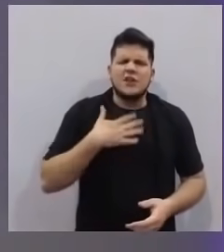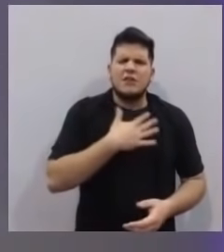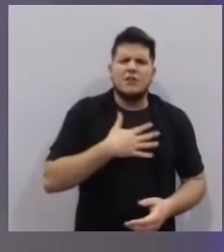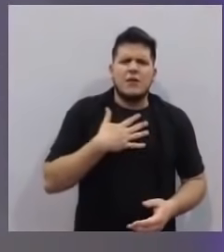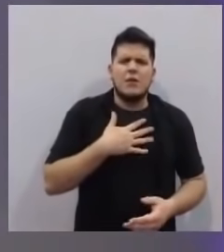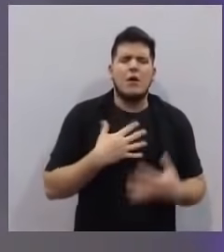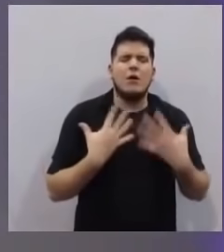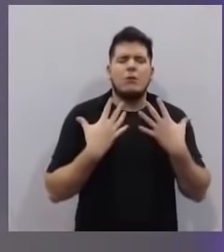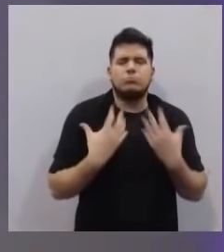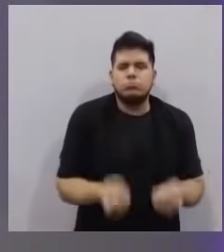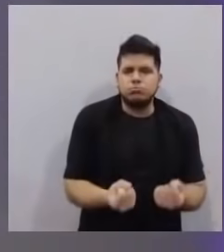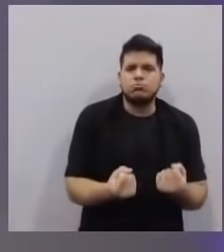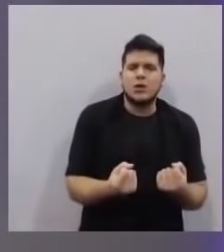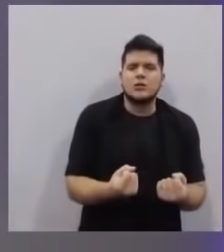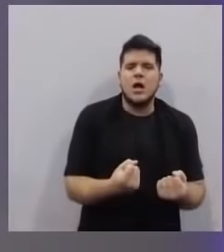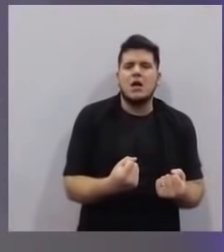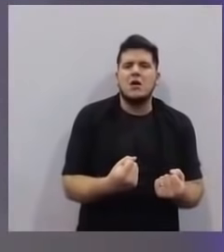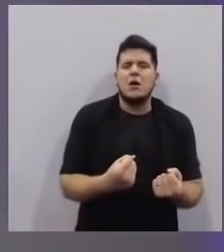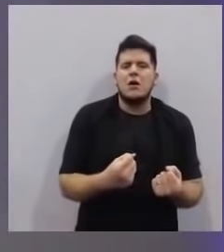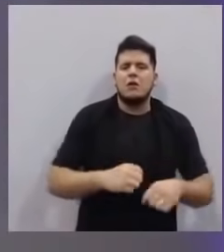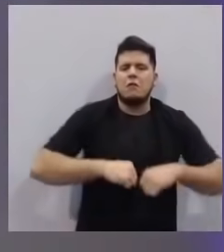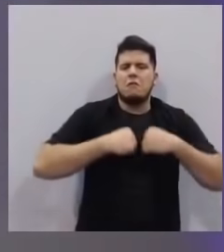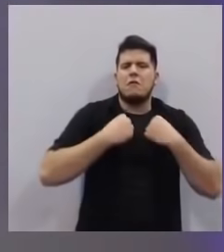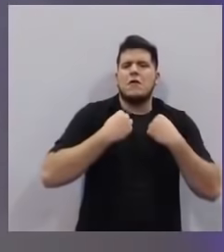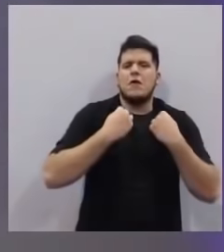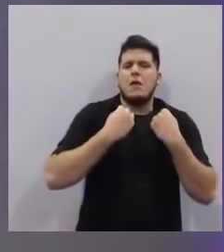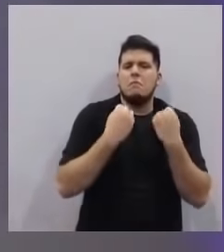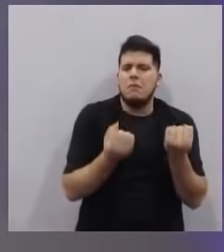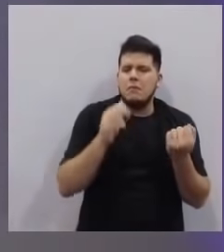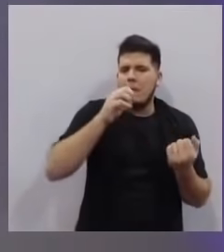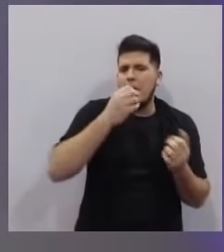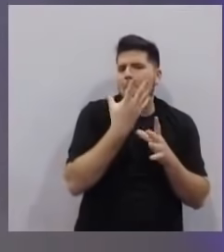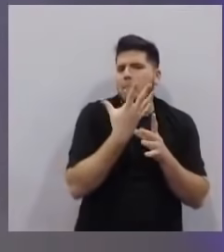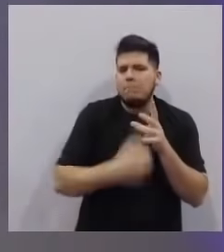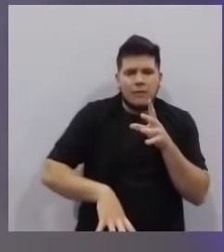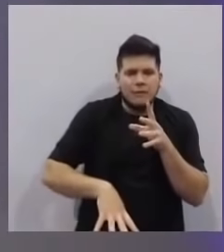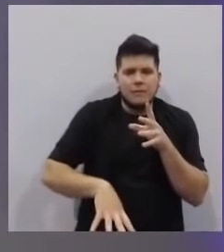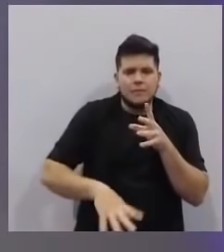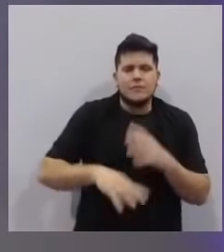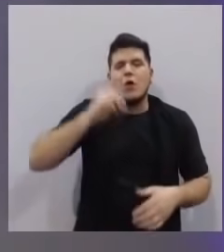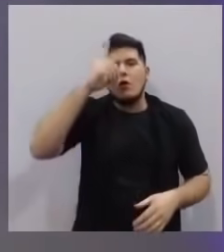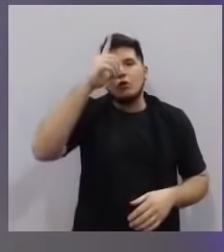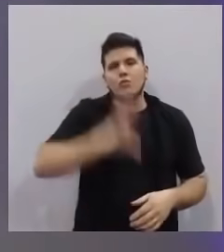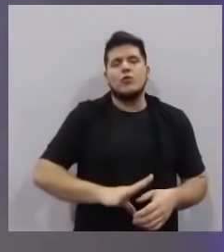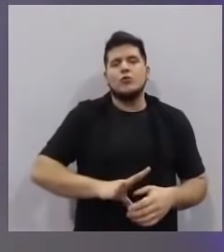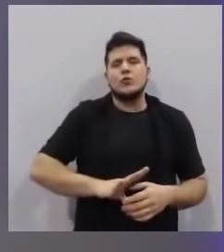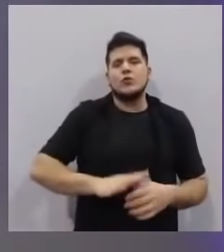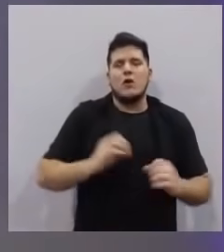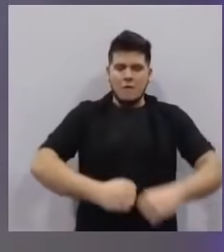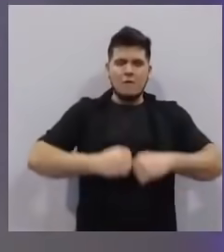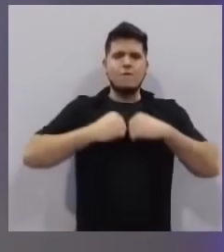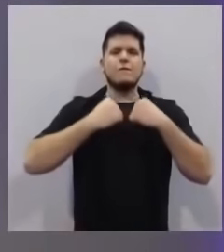volverá en sí renuevo a las fuerzas todos los días y me va a dar tanta